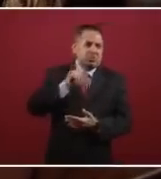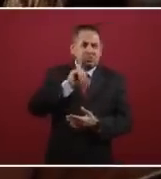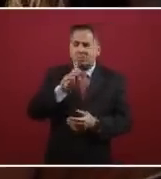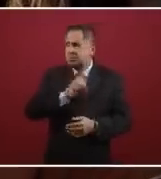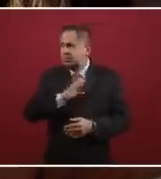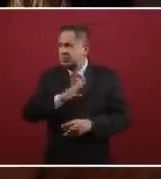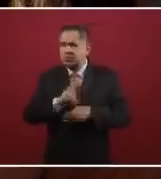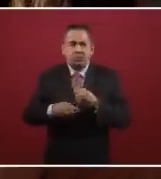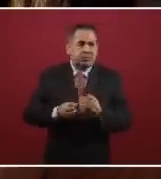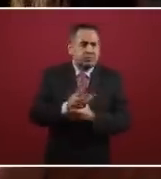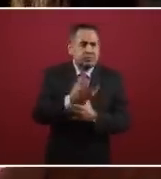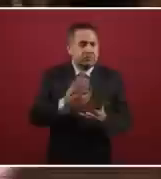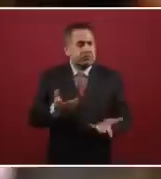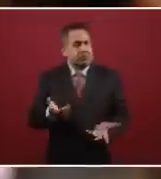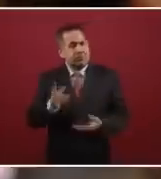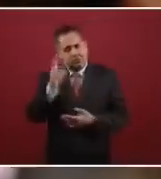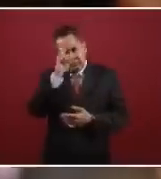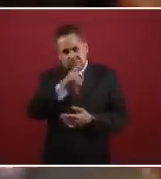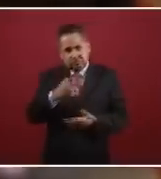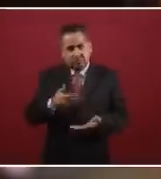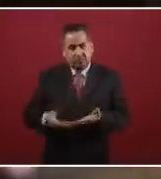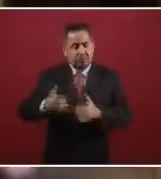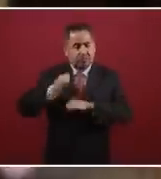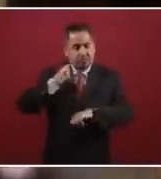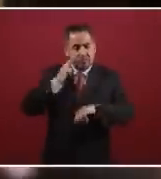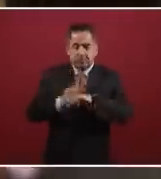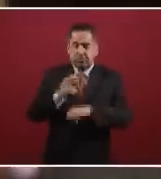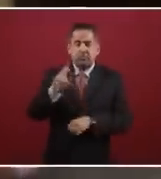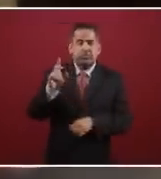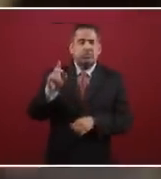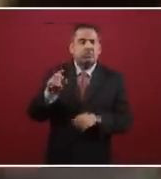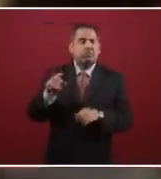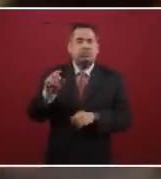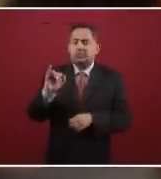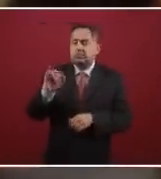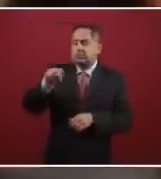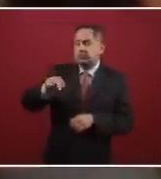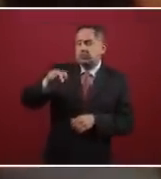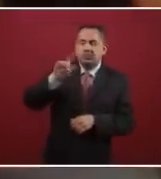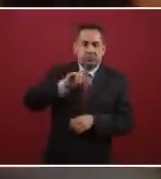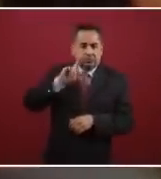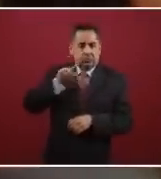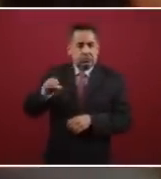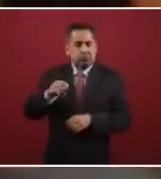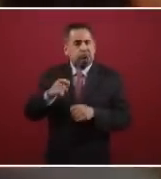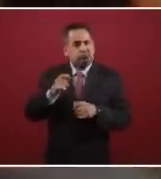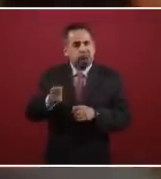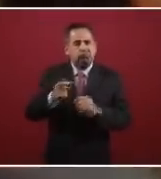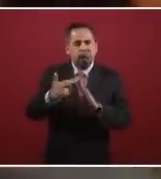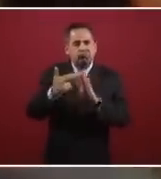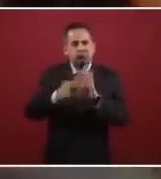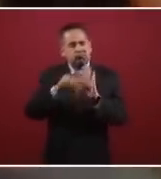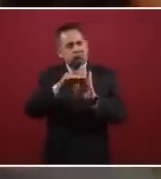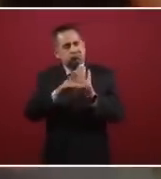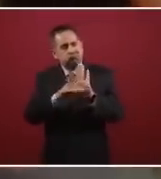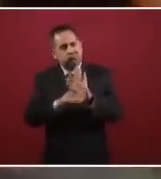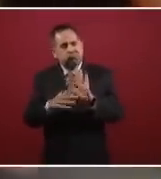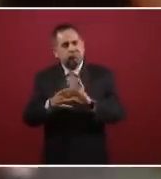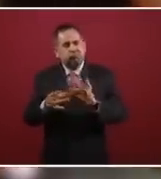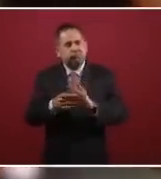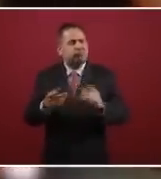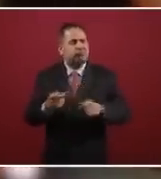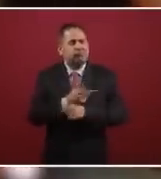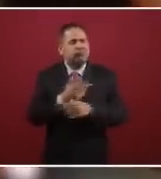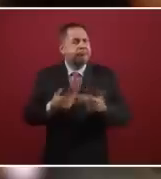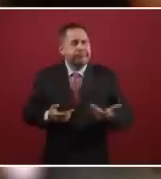salir, y en su momento, bueno, aquí la titular de InMujeres presentó una serie de acciones, pero si a raíz de esto